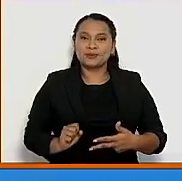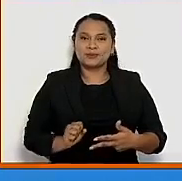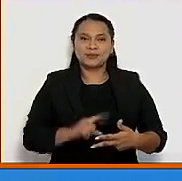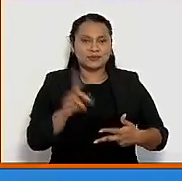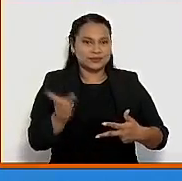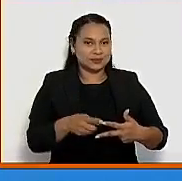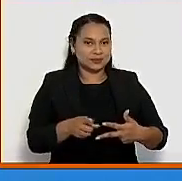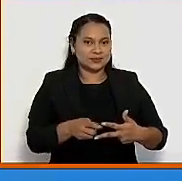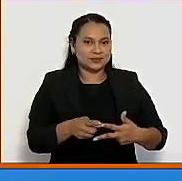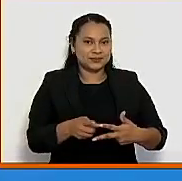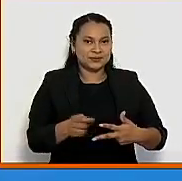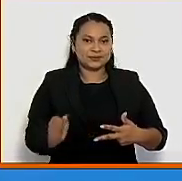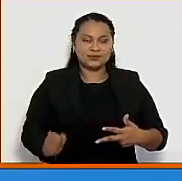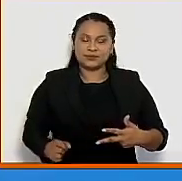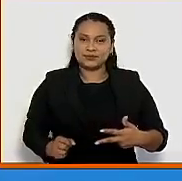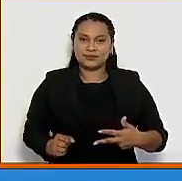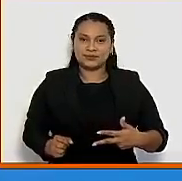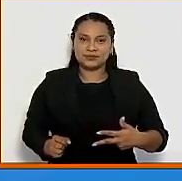Segundo número,